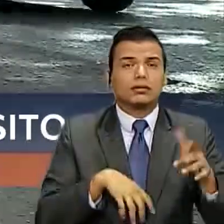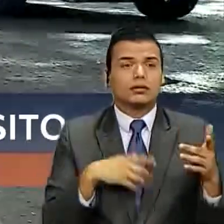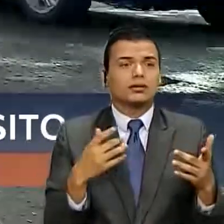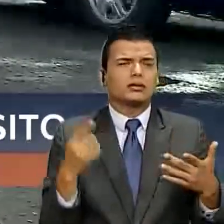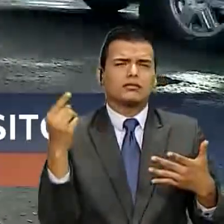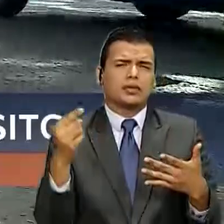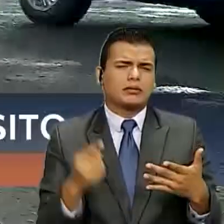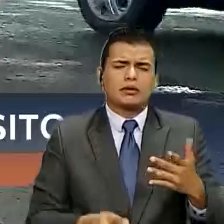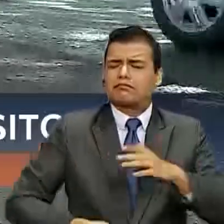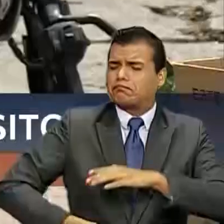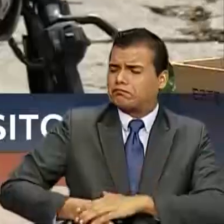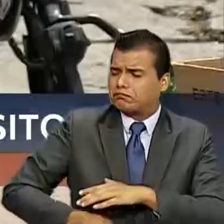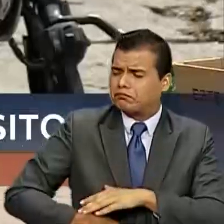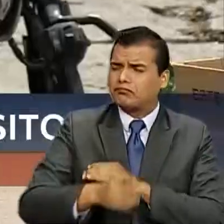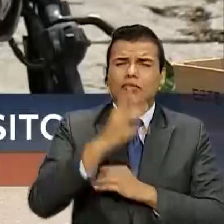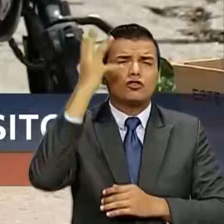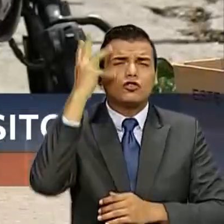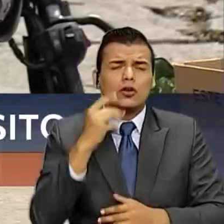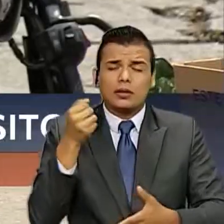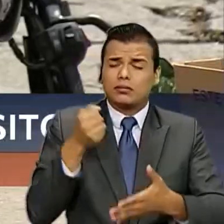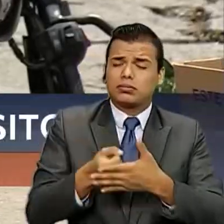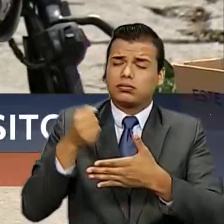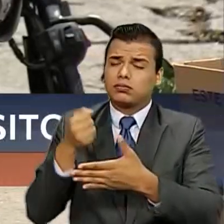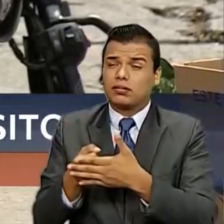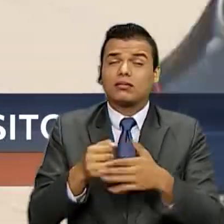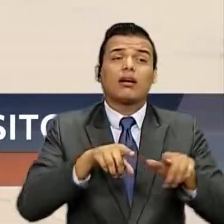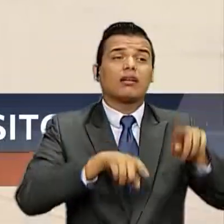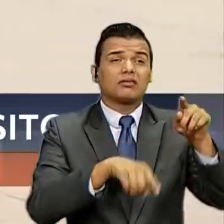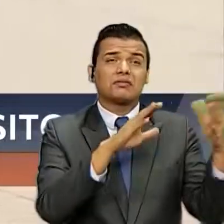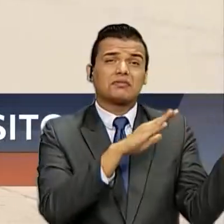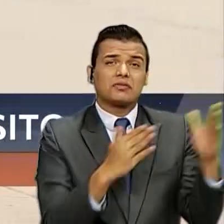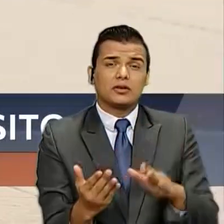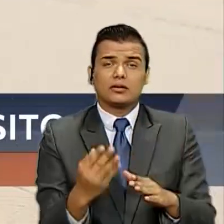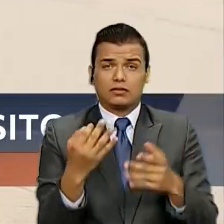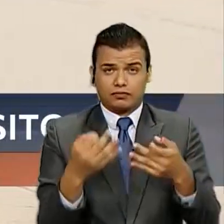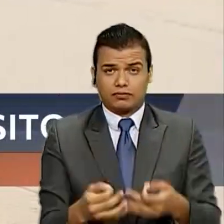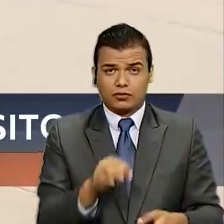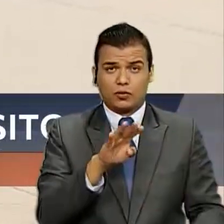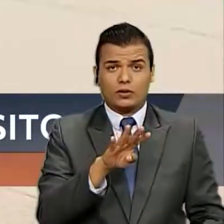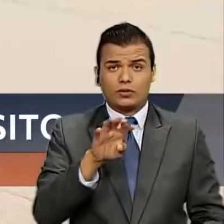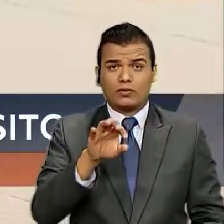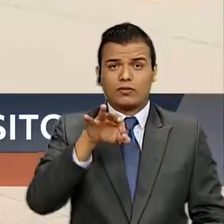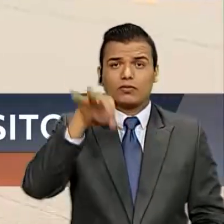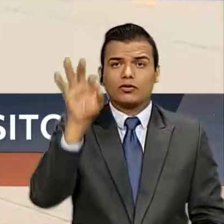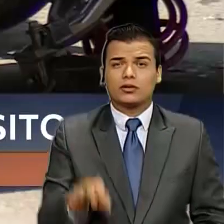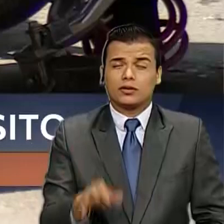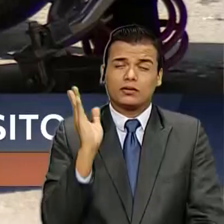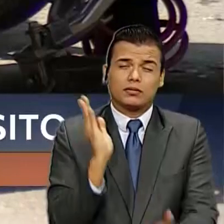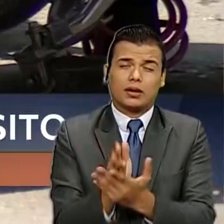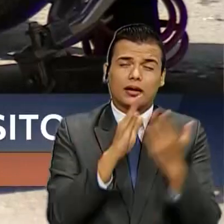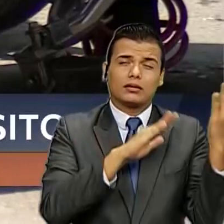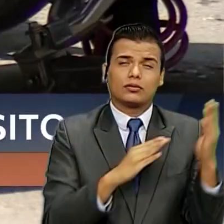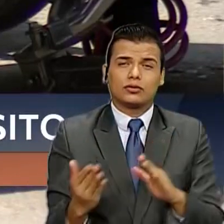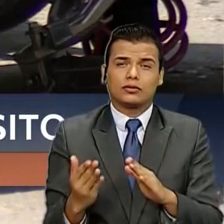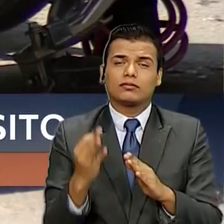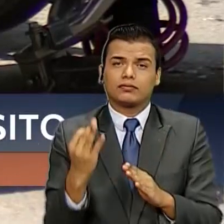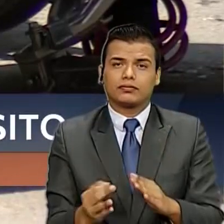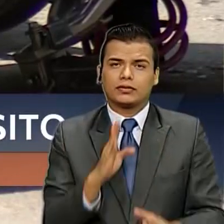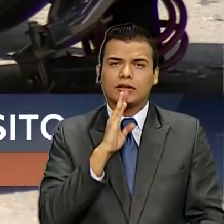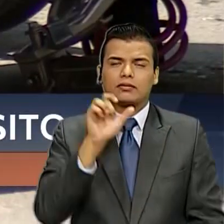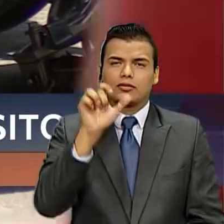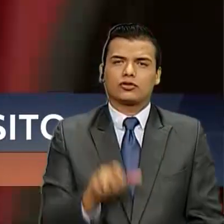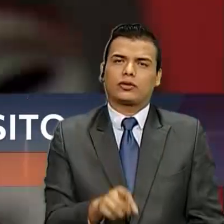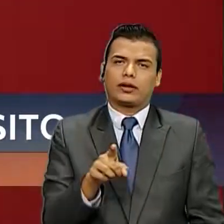se siguen presentando a diario en Cali accidentes mortales en donde el 49% de los casos está implicado un